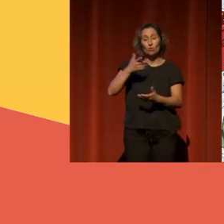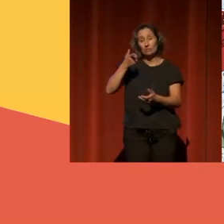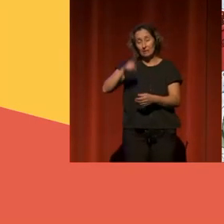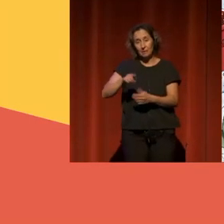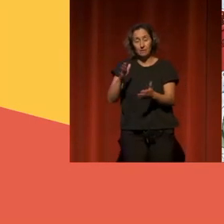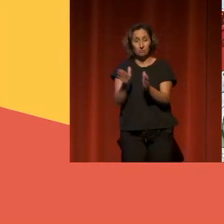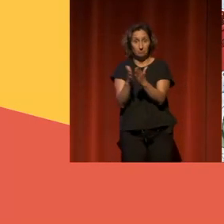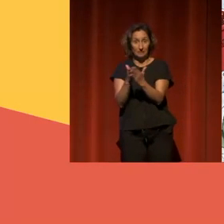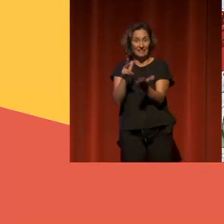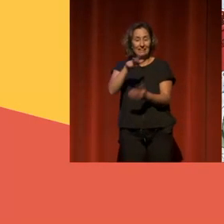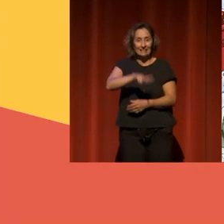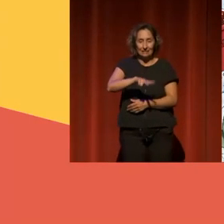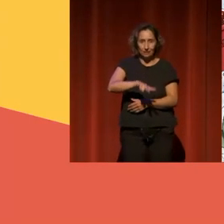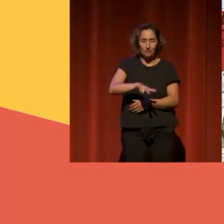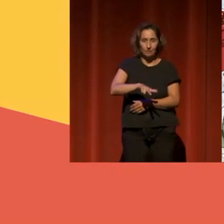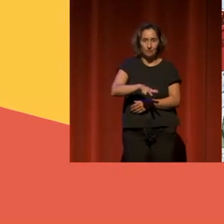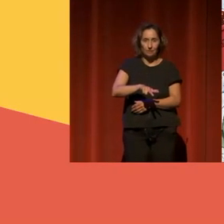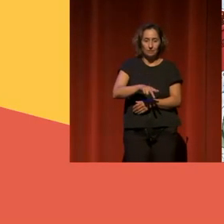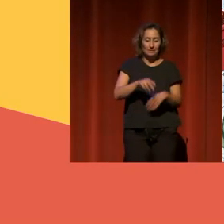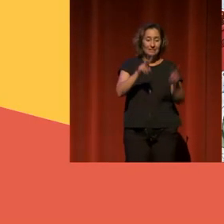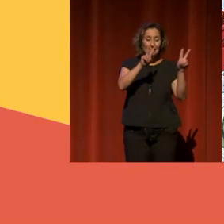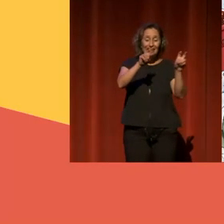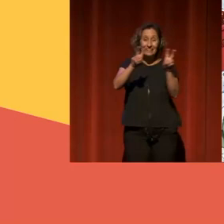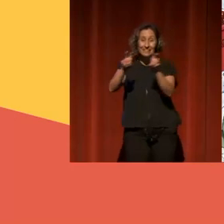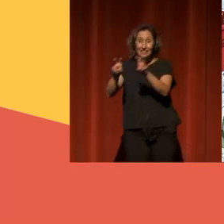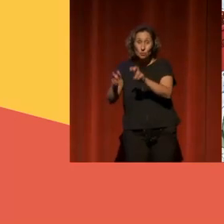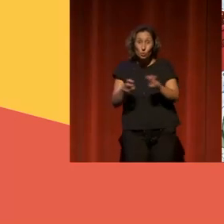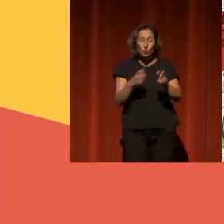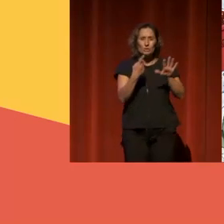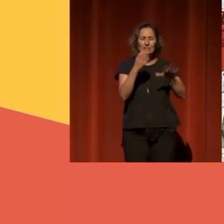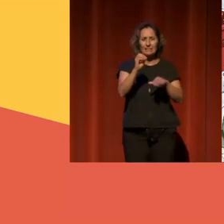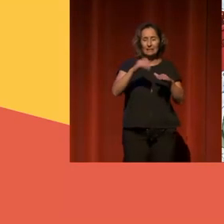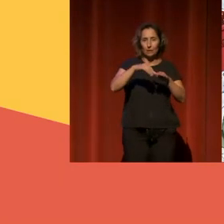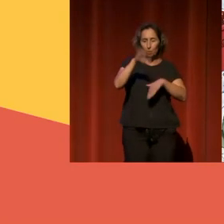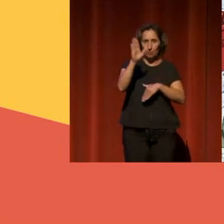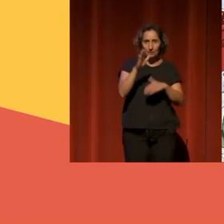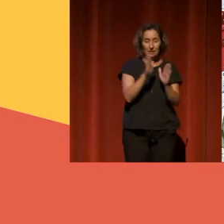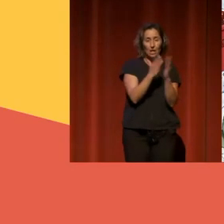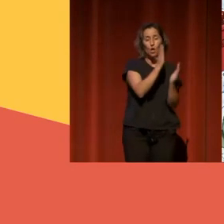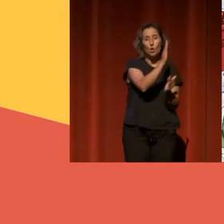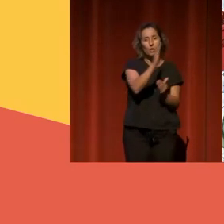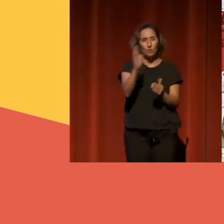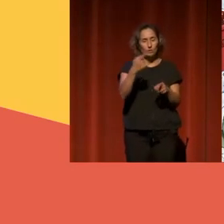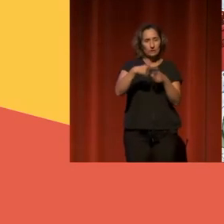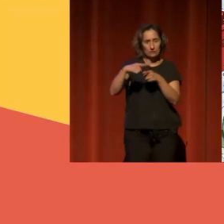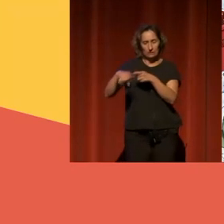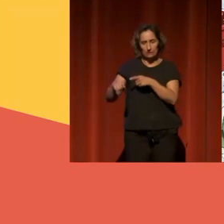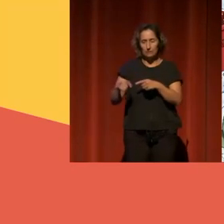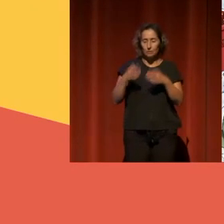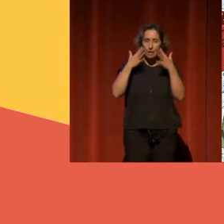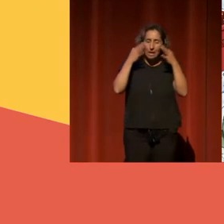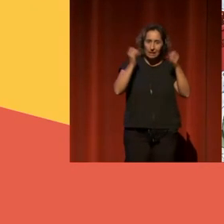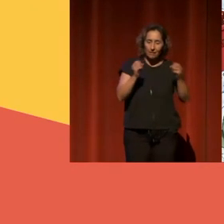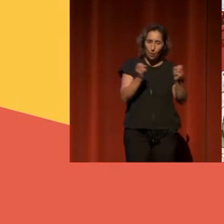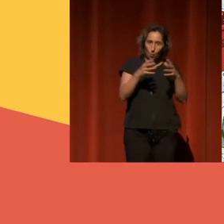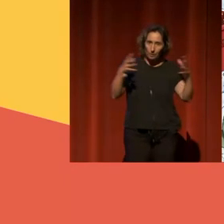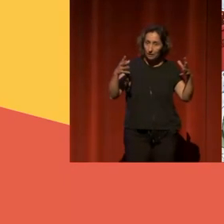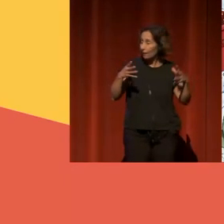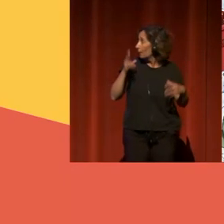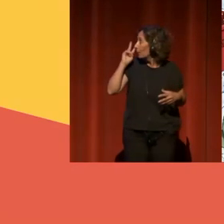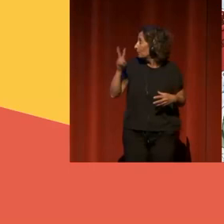castellano, hemos localizado más de 60 títulos de diferentes colecciones que incluyen realidad aumentada. Ahí podéis